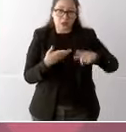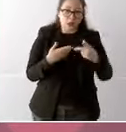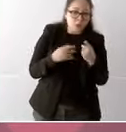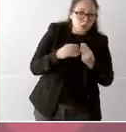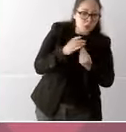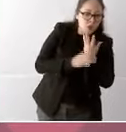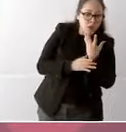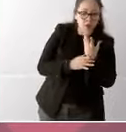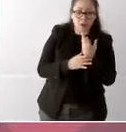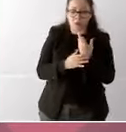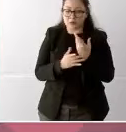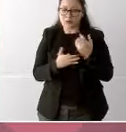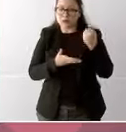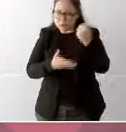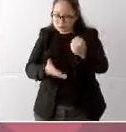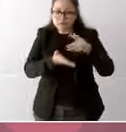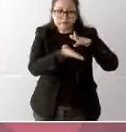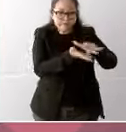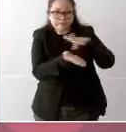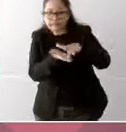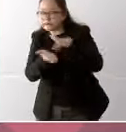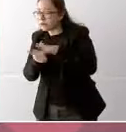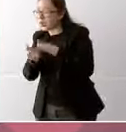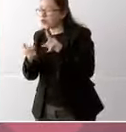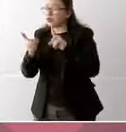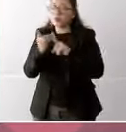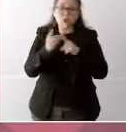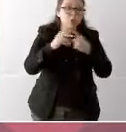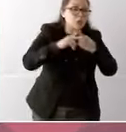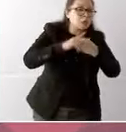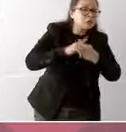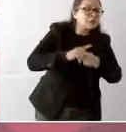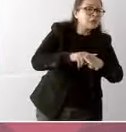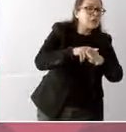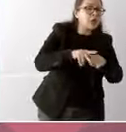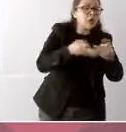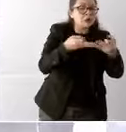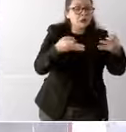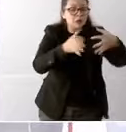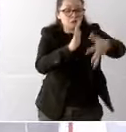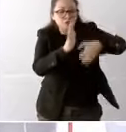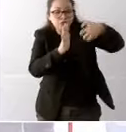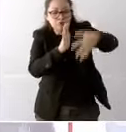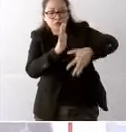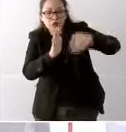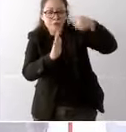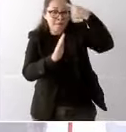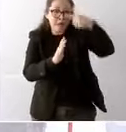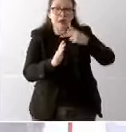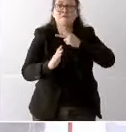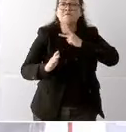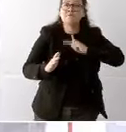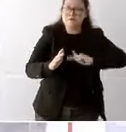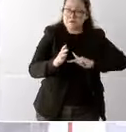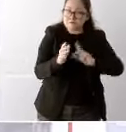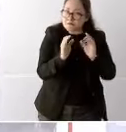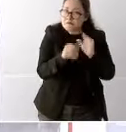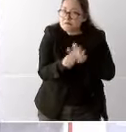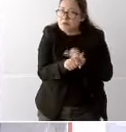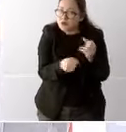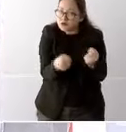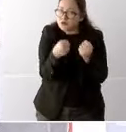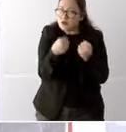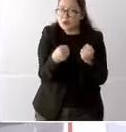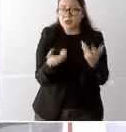nuevos yacimientos, si no invertimos desde que llegamos, desde el primer año, para rehabilitar